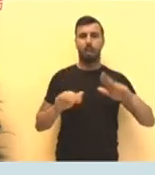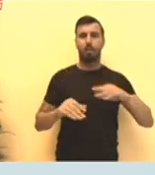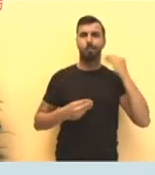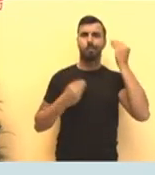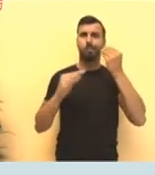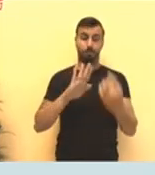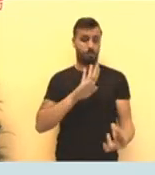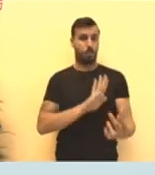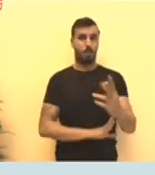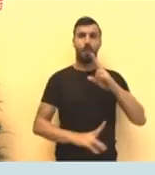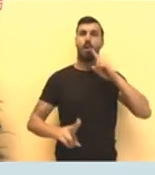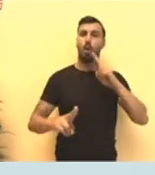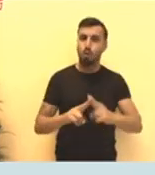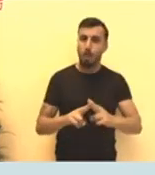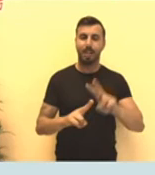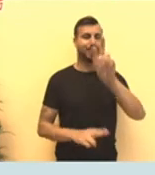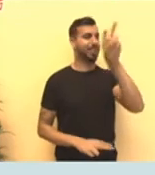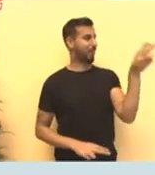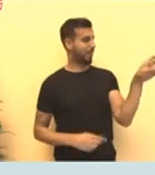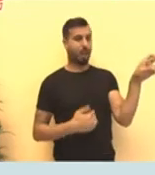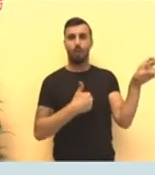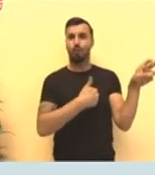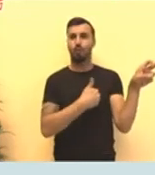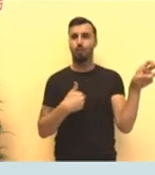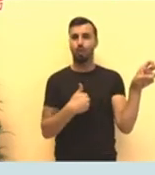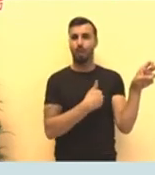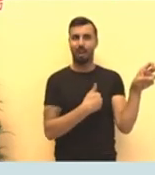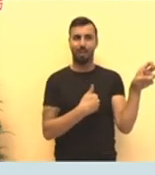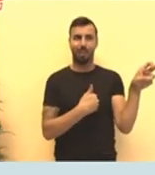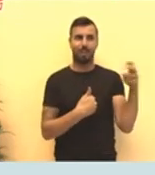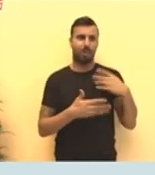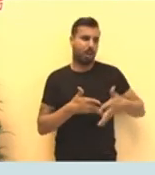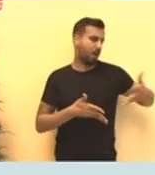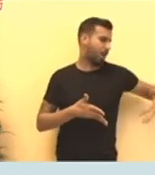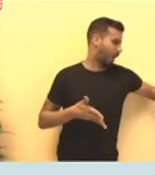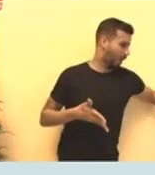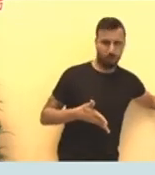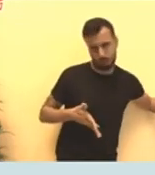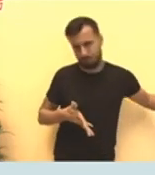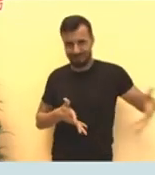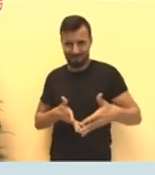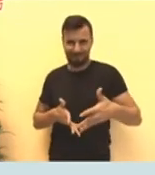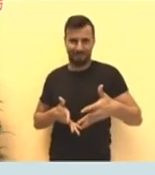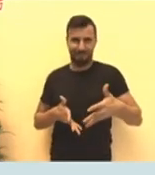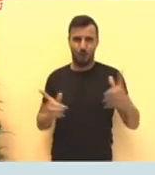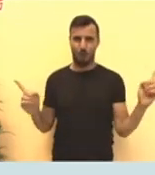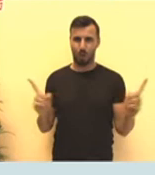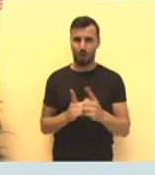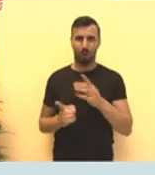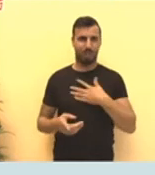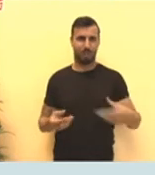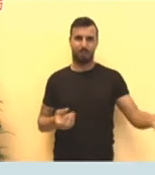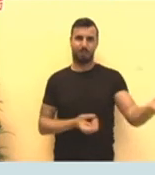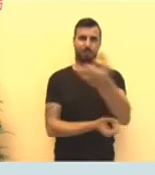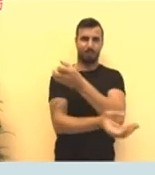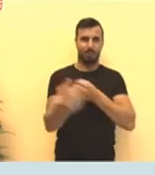funcional. Yo se lo estoy diciendo en plan corto, porque yo lo que quiero es que ustedes intervengan, pero tienen el